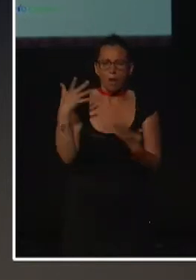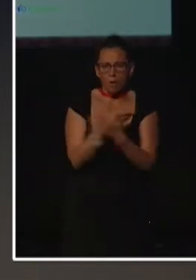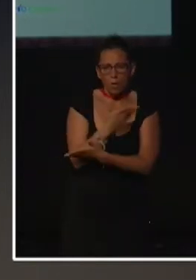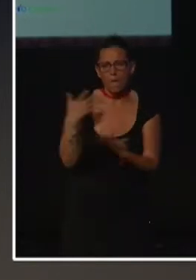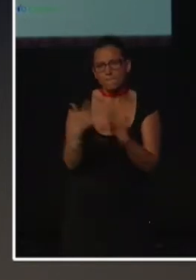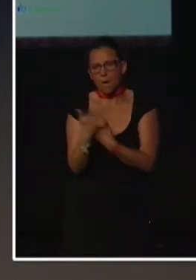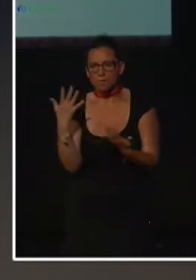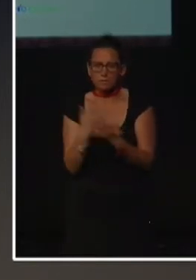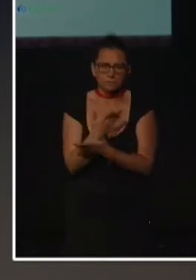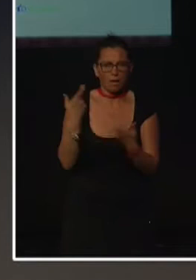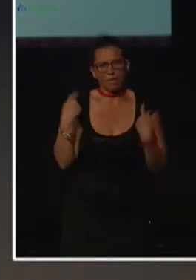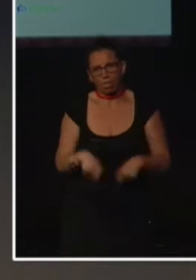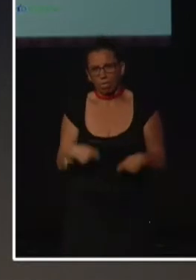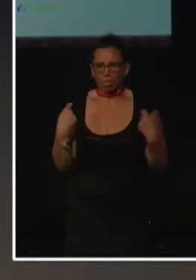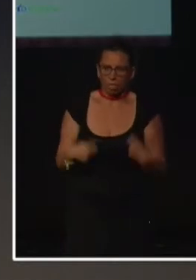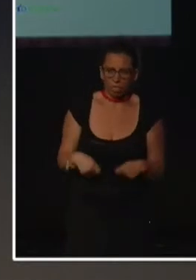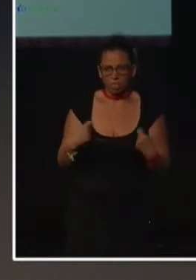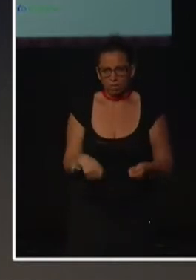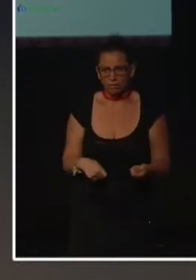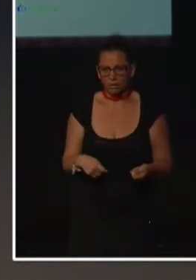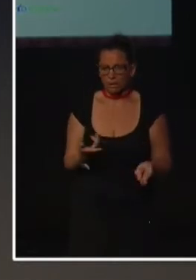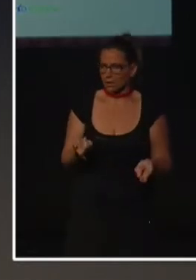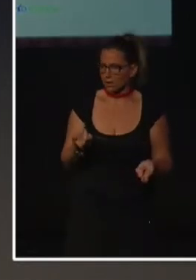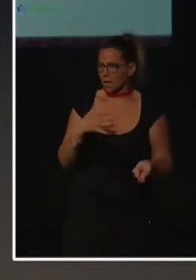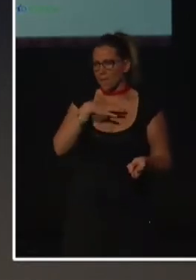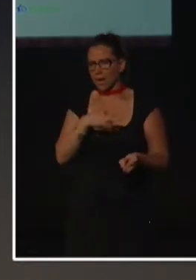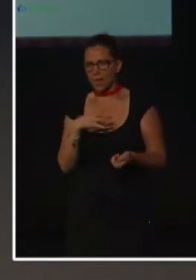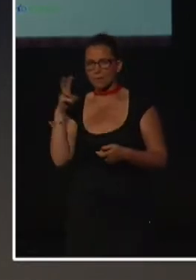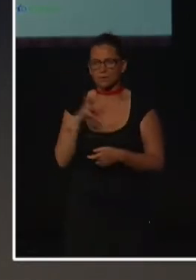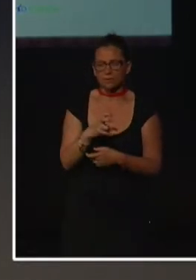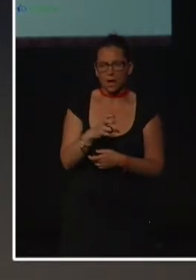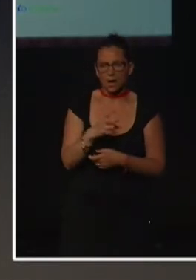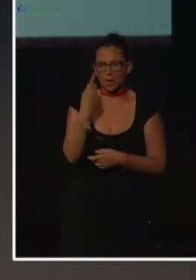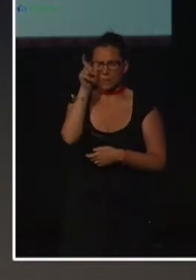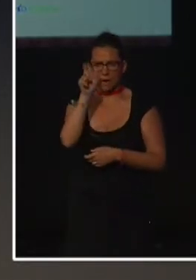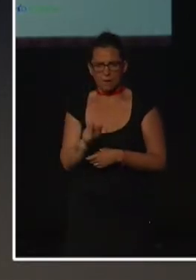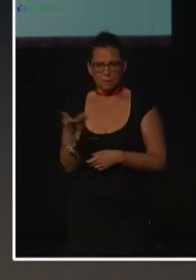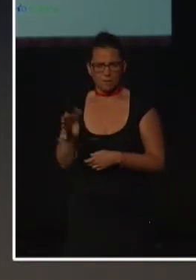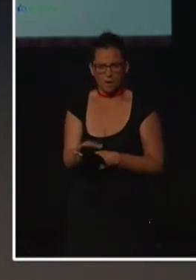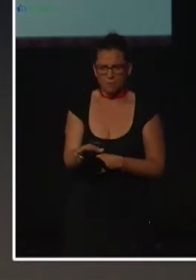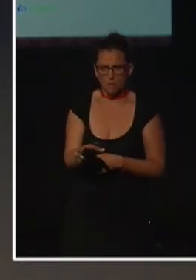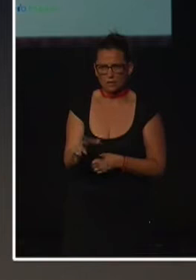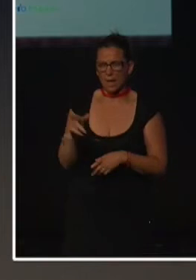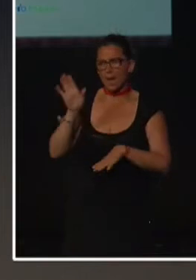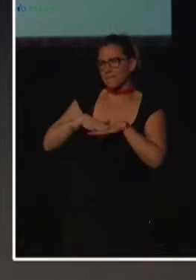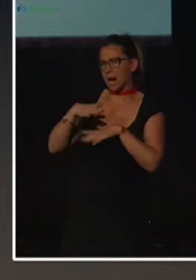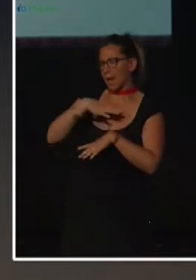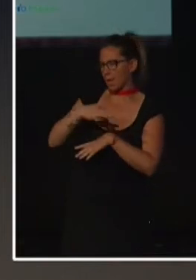qué tal, pero ¿podemos traer a Sara Casoli muerta, que vamos a hablar de una cosa, ¿vale?